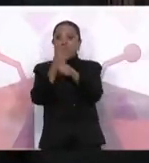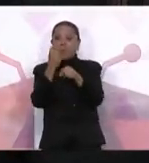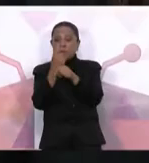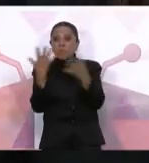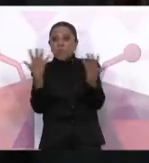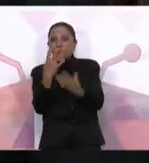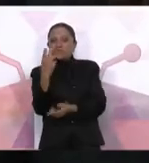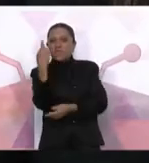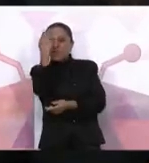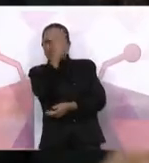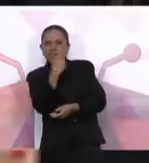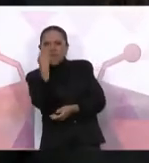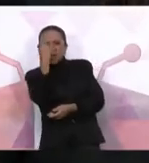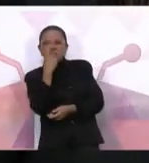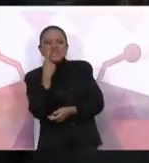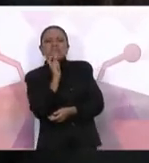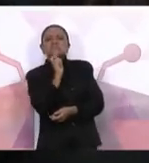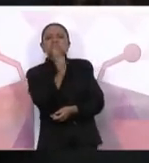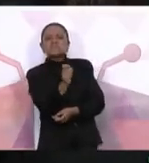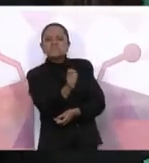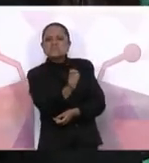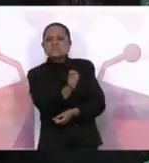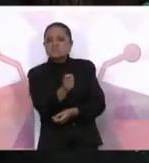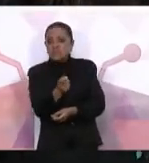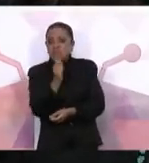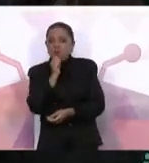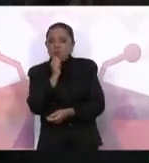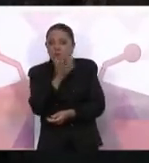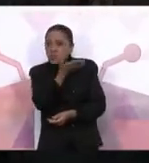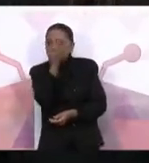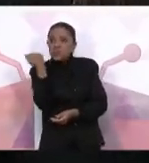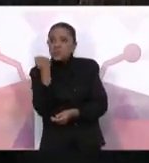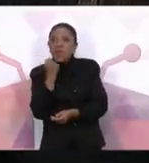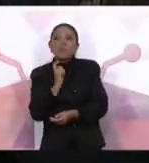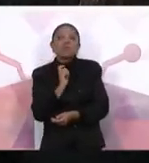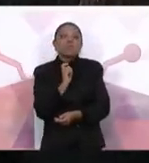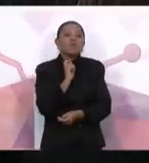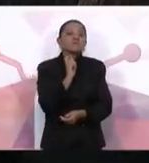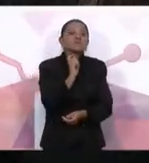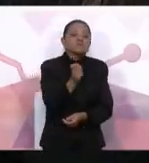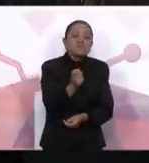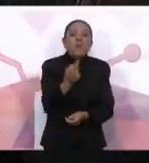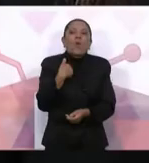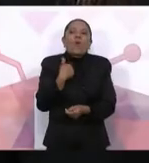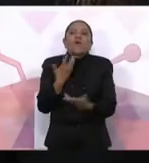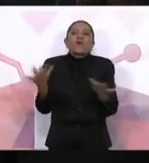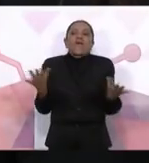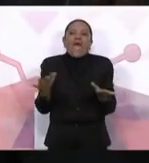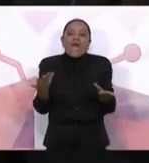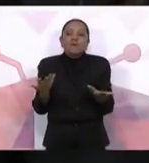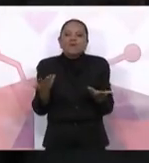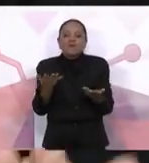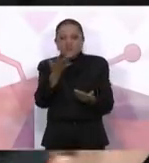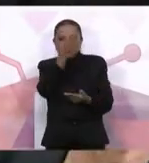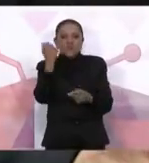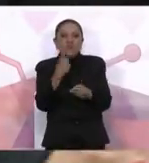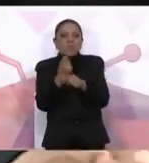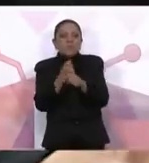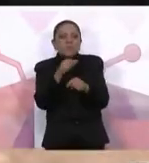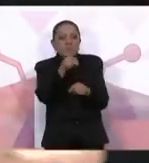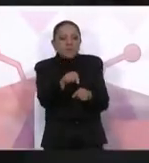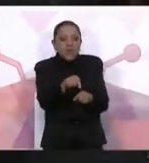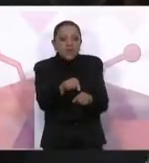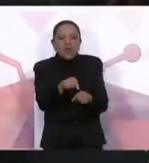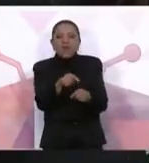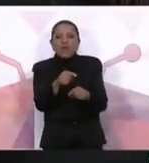si no sabemos lo que lo que queremos hacer pues tampoco vamos a poder emprender absolutamente nada una